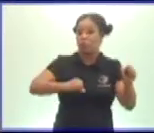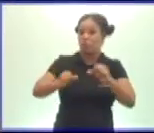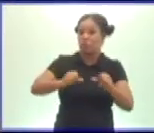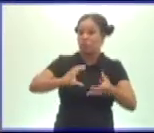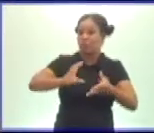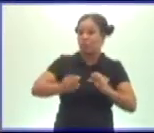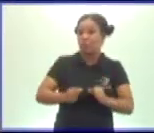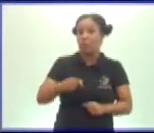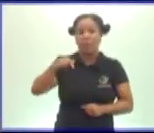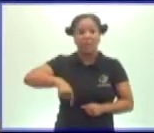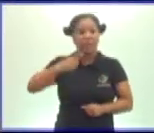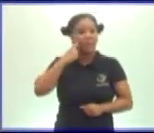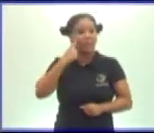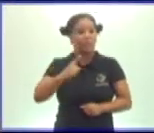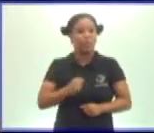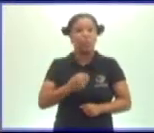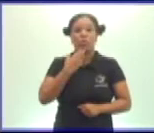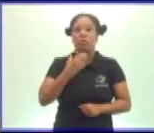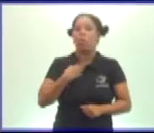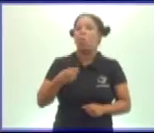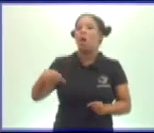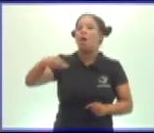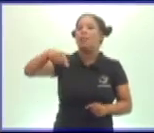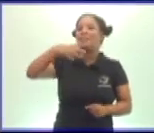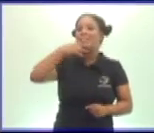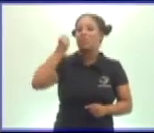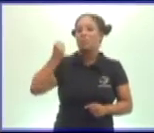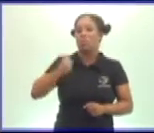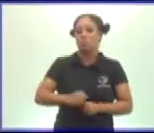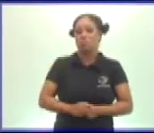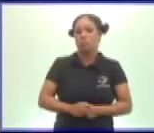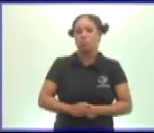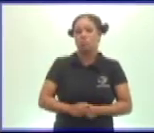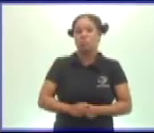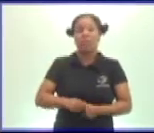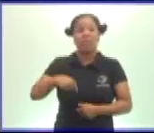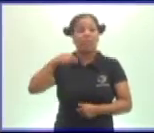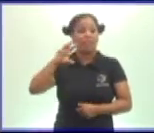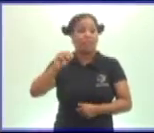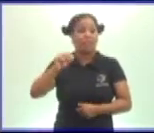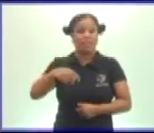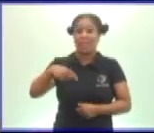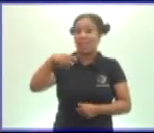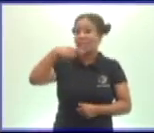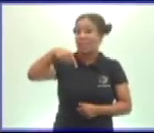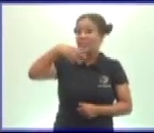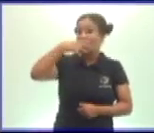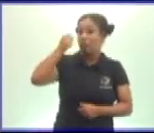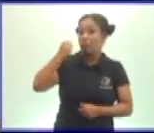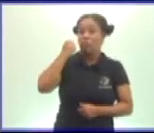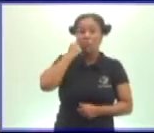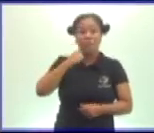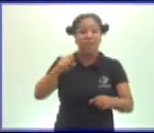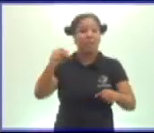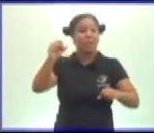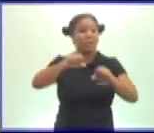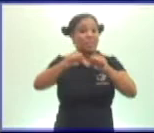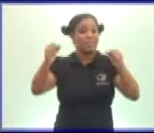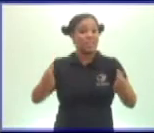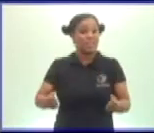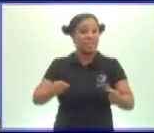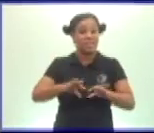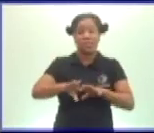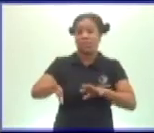como disolución. Es decir, las disoluciones no son más que sistemas dispersos, pero en este